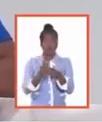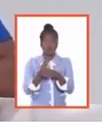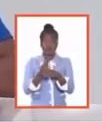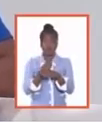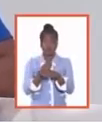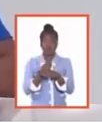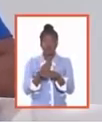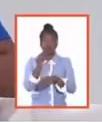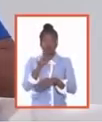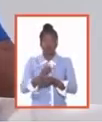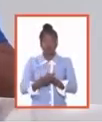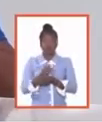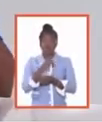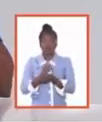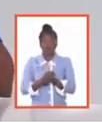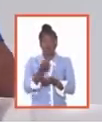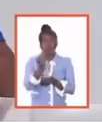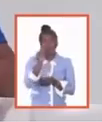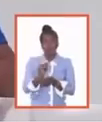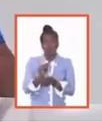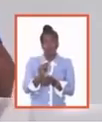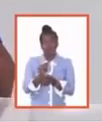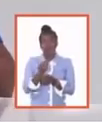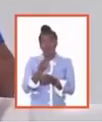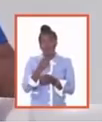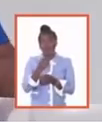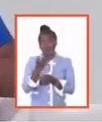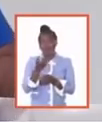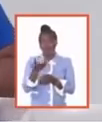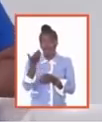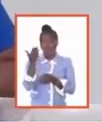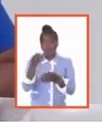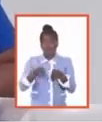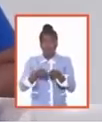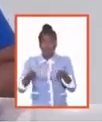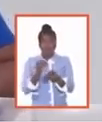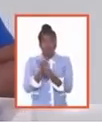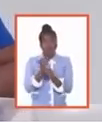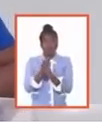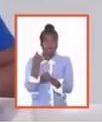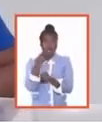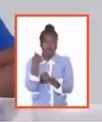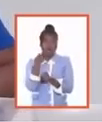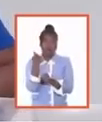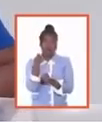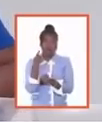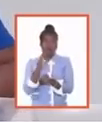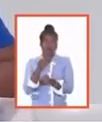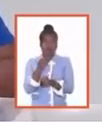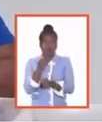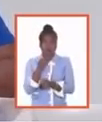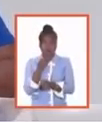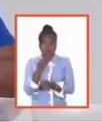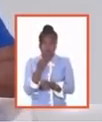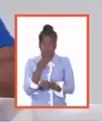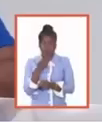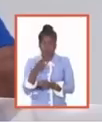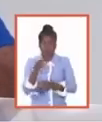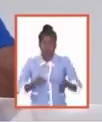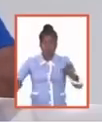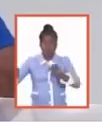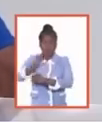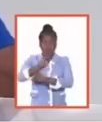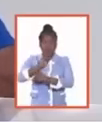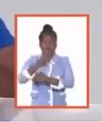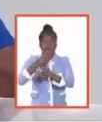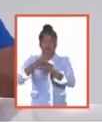que era envejecida, pero que no podía, y buscamos una gente joven, porque también tenemos que refrescar nuestras estructuras de base, y eso lo hemos hecho.